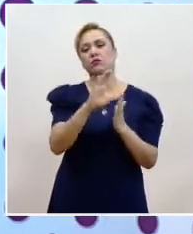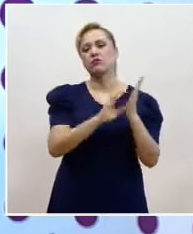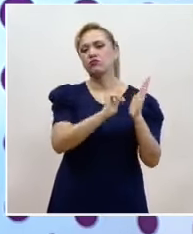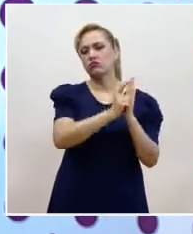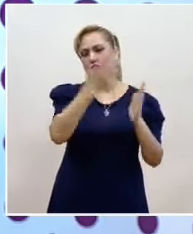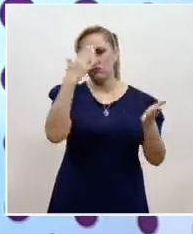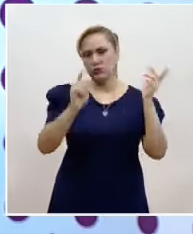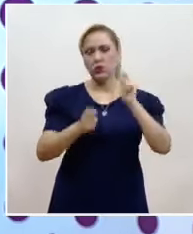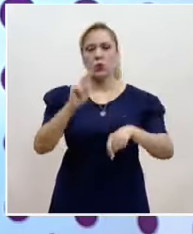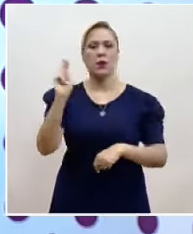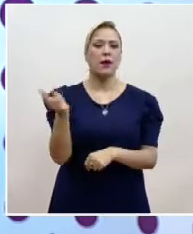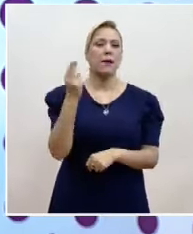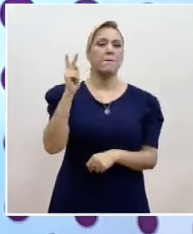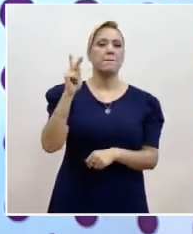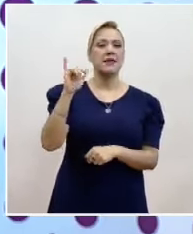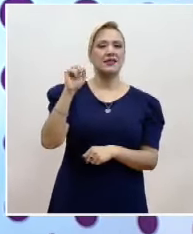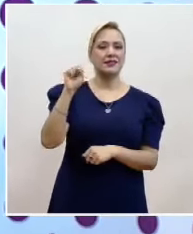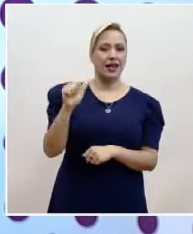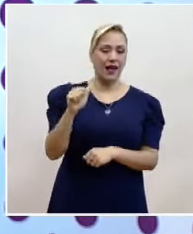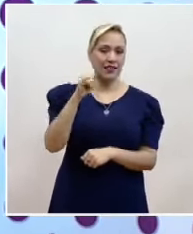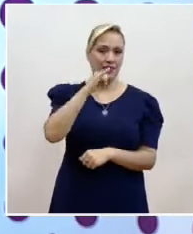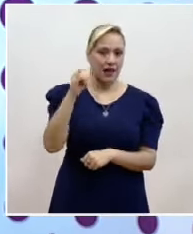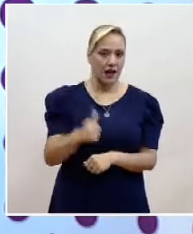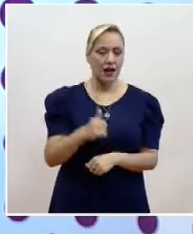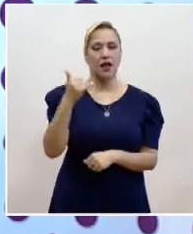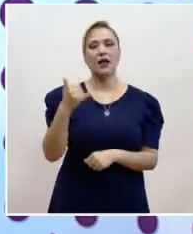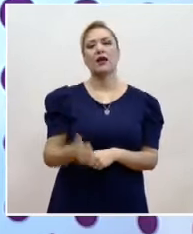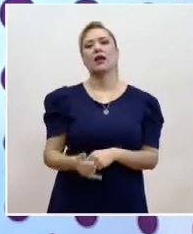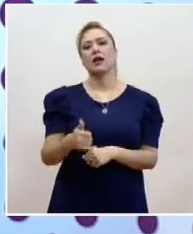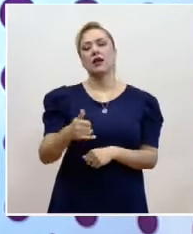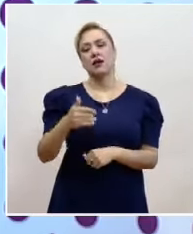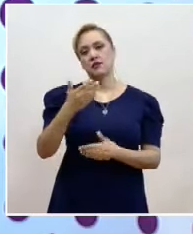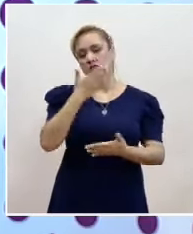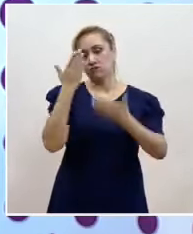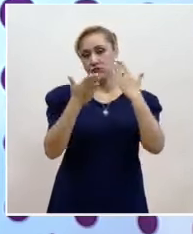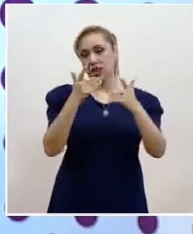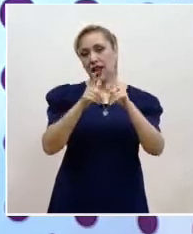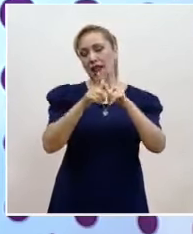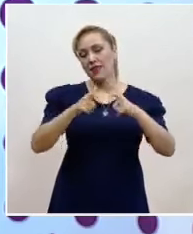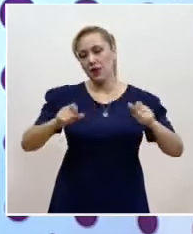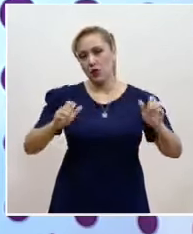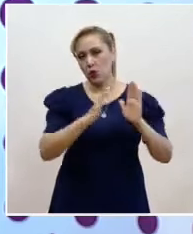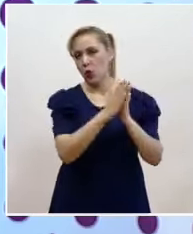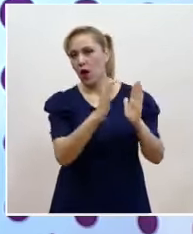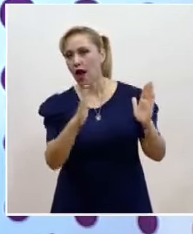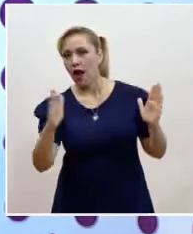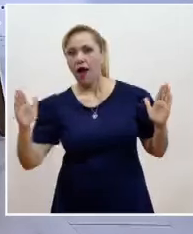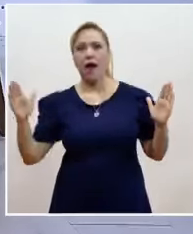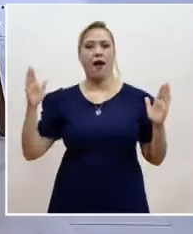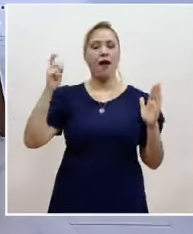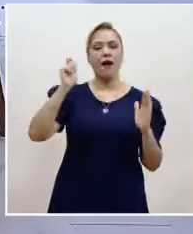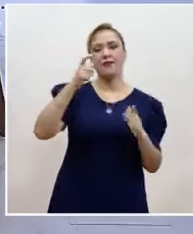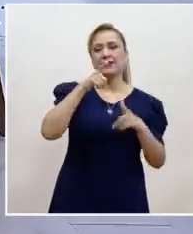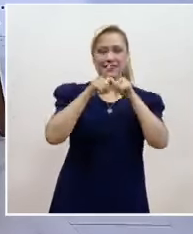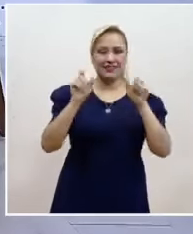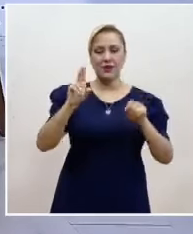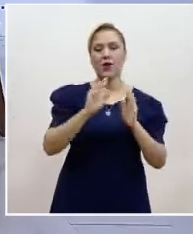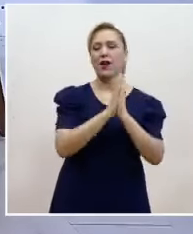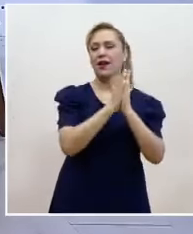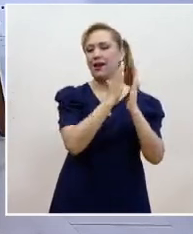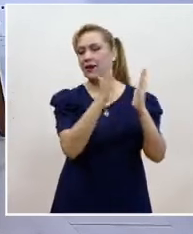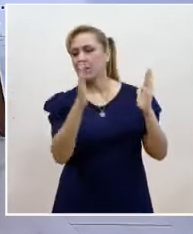Pisa, Italia, además de una maestría en Literatura en Casa LAM, entre otras destacadas participaciones también dentro del Poder Judicial, especialmente en la